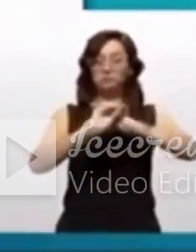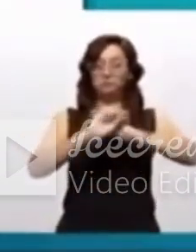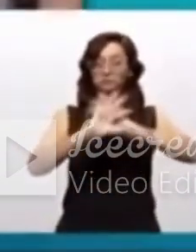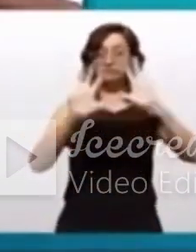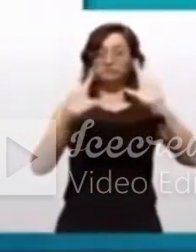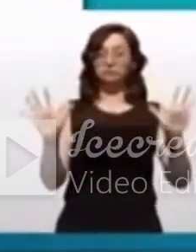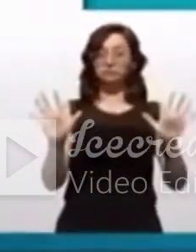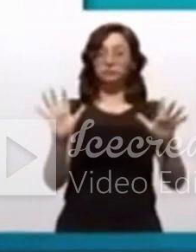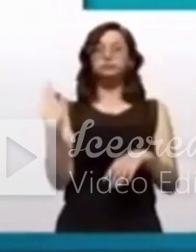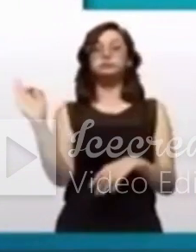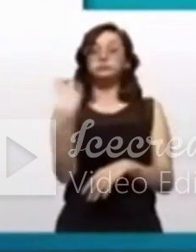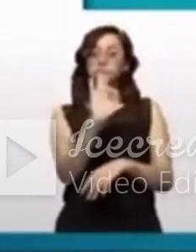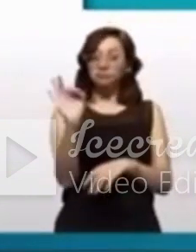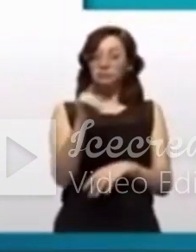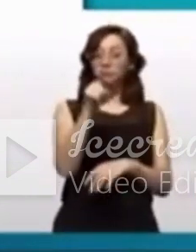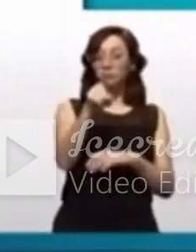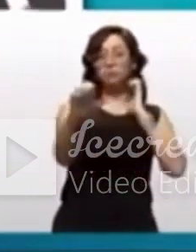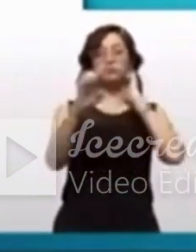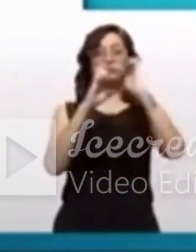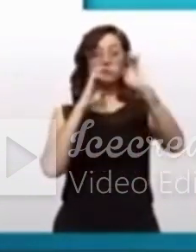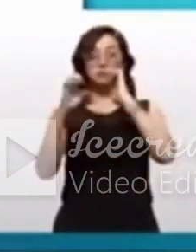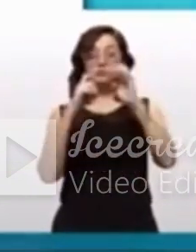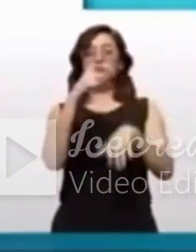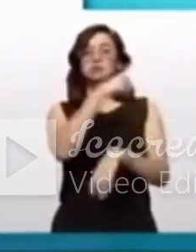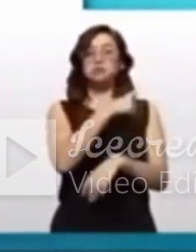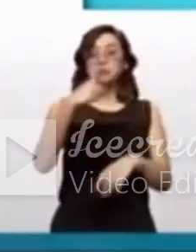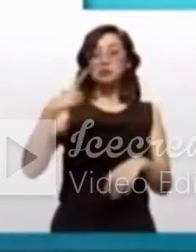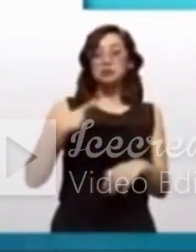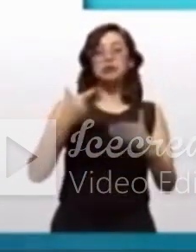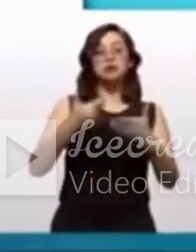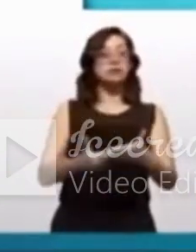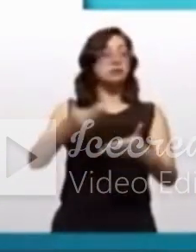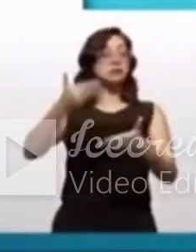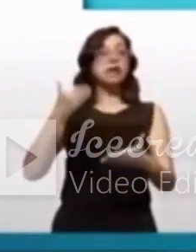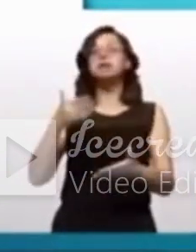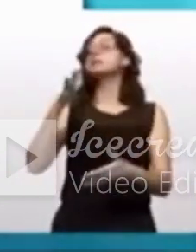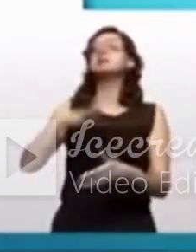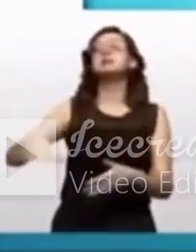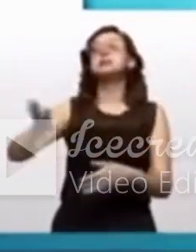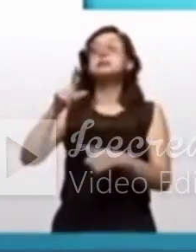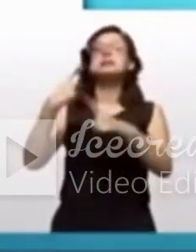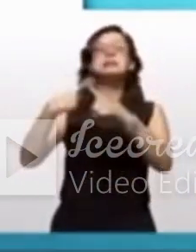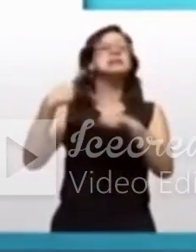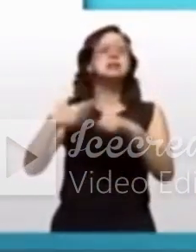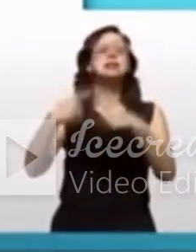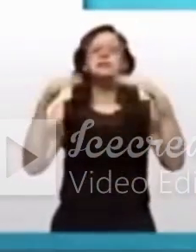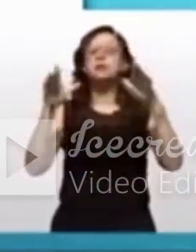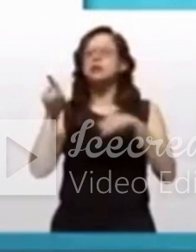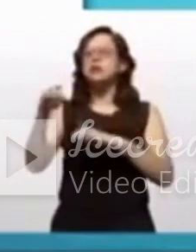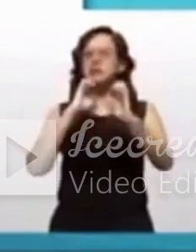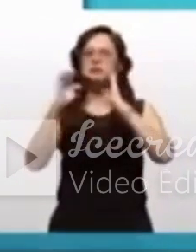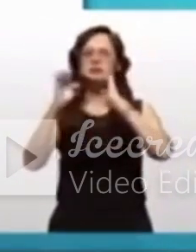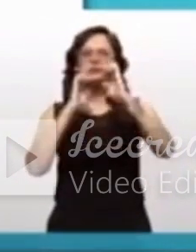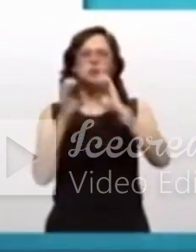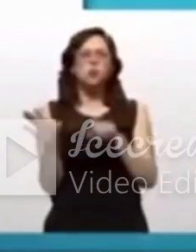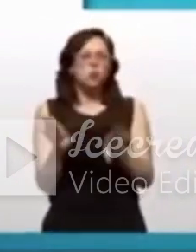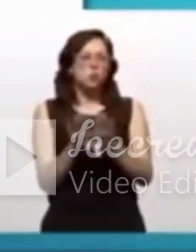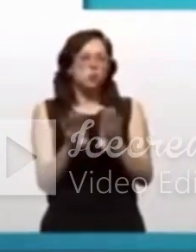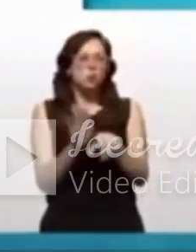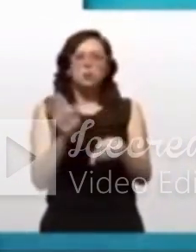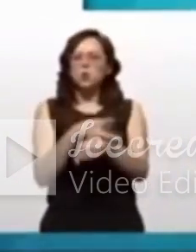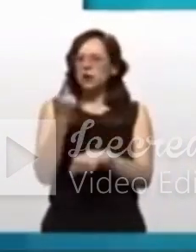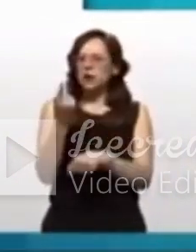En caso de realizar una entrevista, contar previamente a los oyentes o lectores quién es esa persona y sobre qué va a charlar en dicho